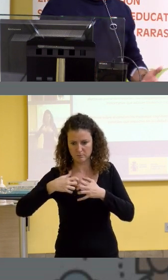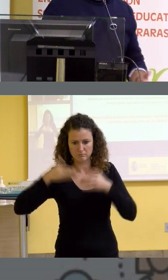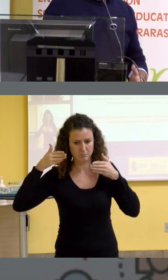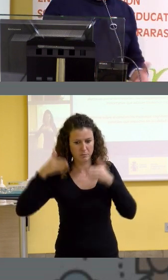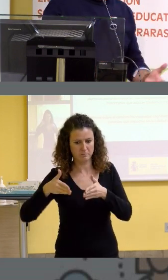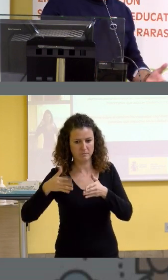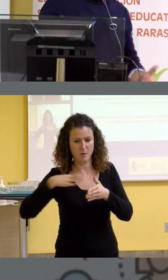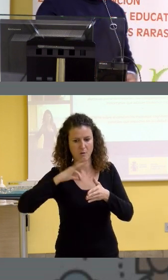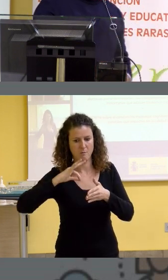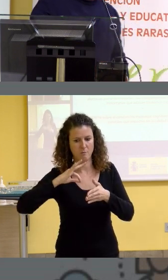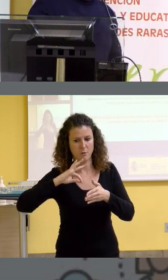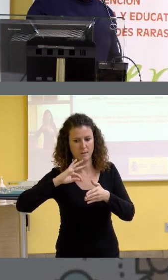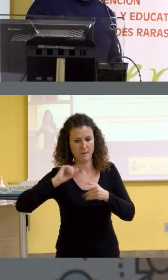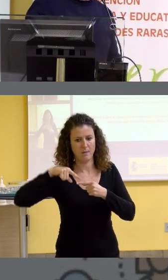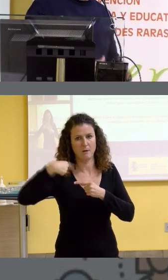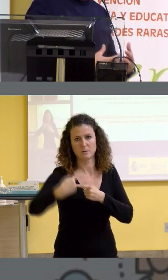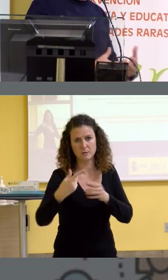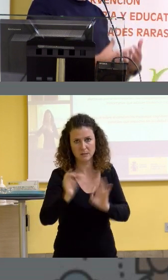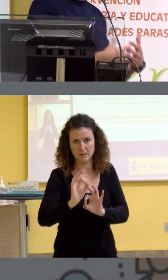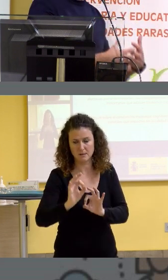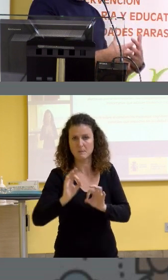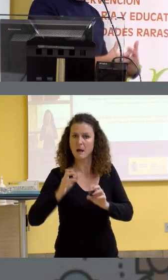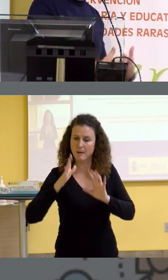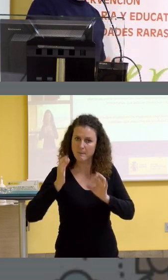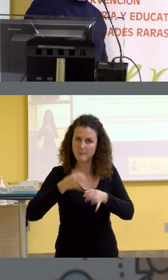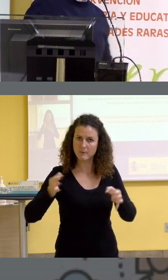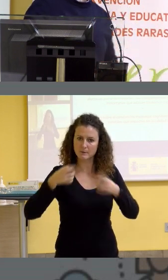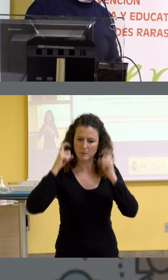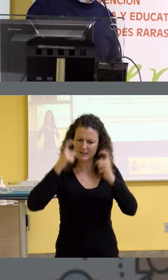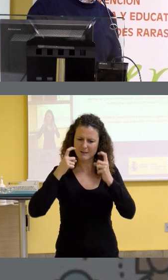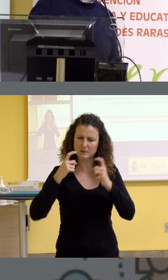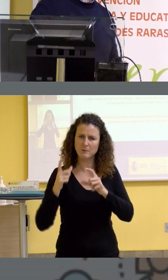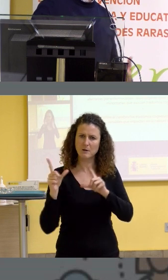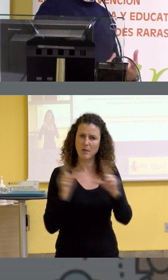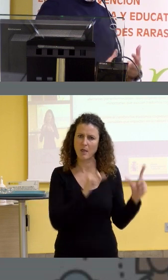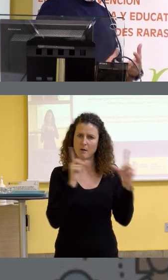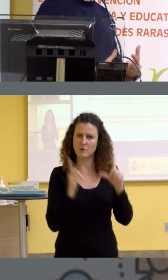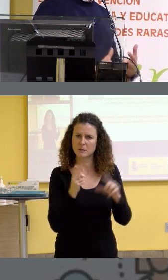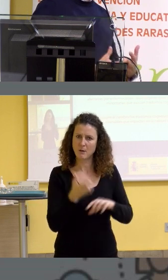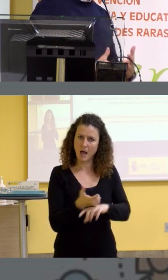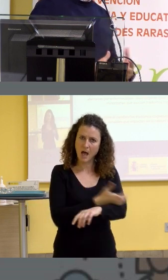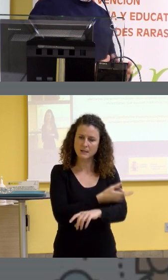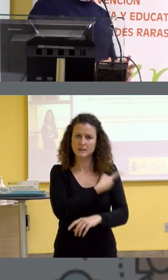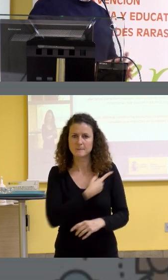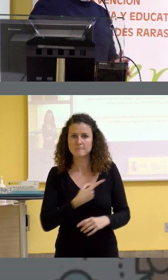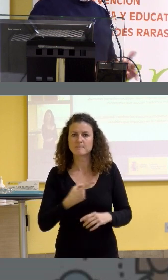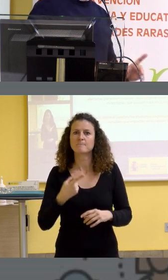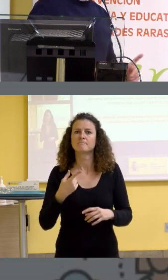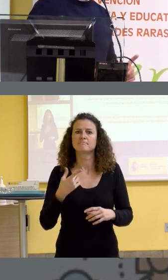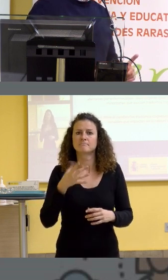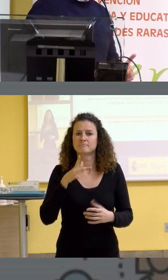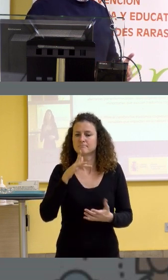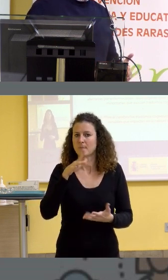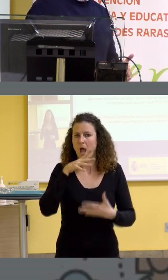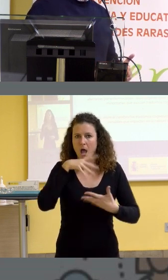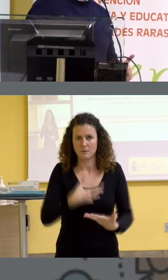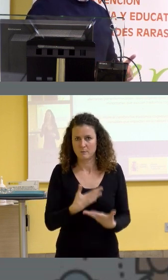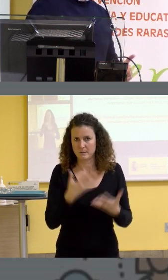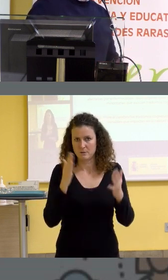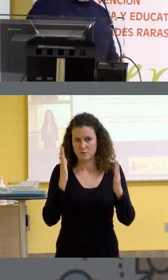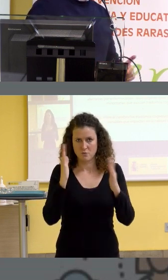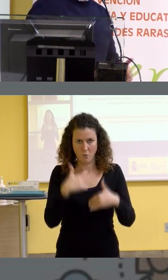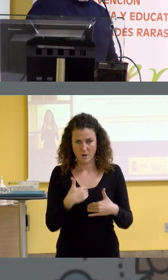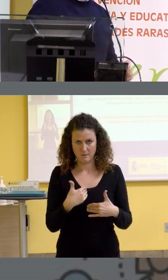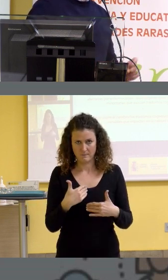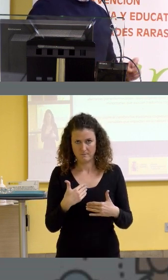todo esto. Perfecto, lo estamos intentando, pero volviendo a las diapositivas anteriores, a día de hoy esto no lo tenemos. Y